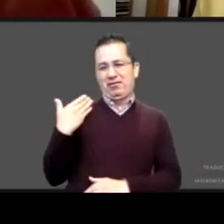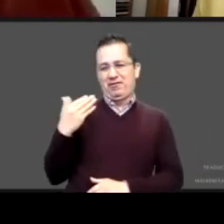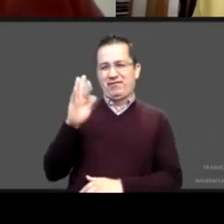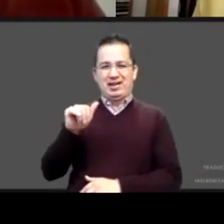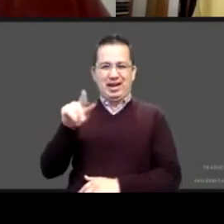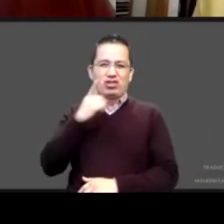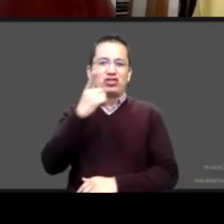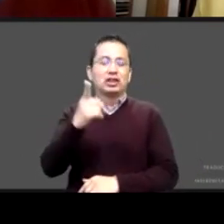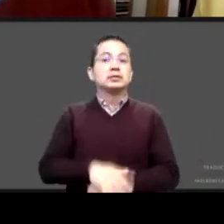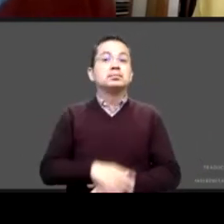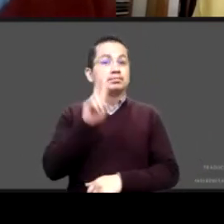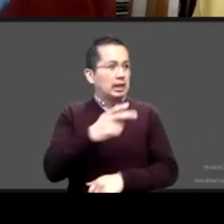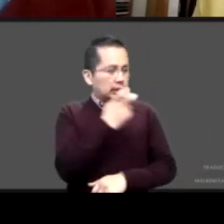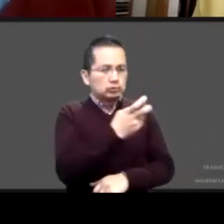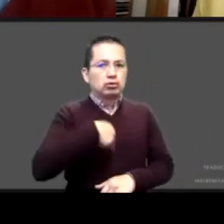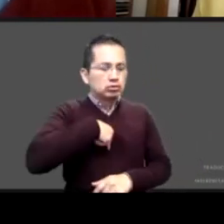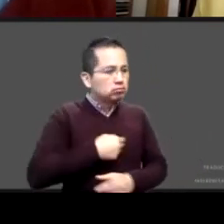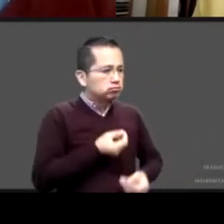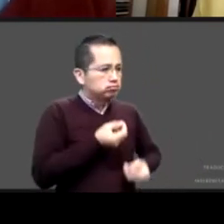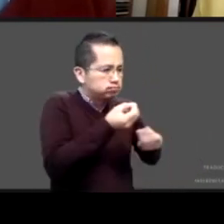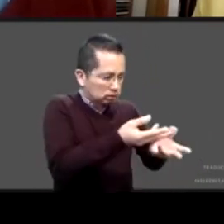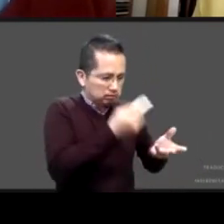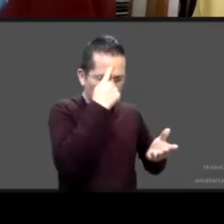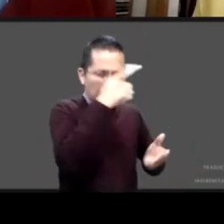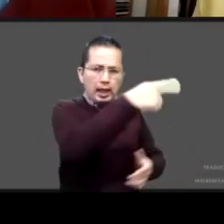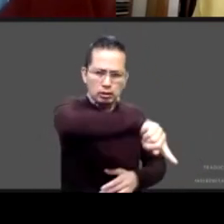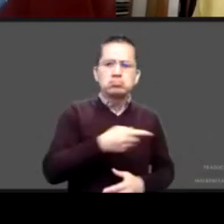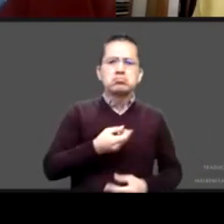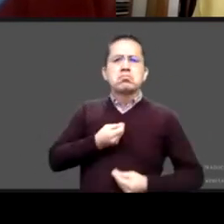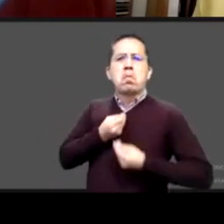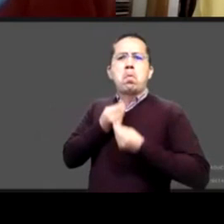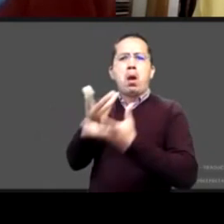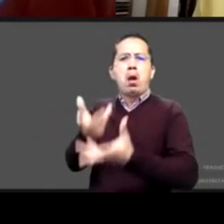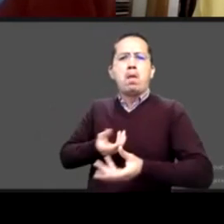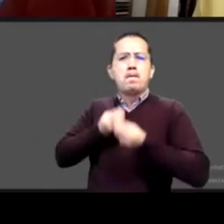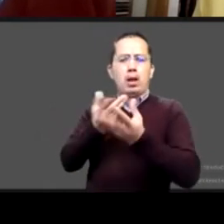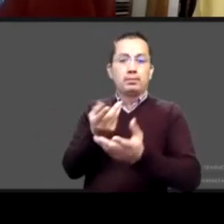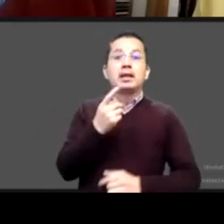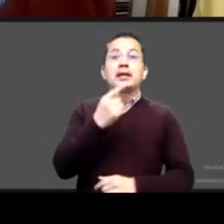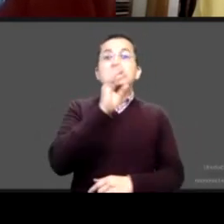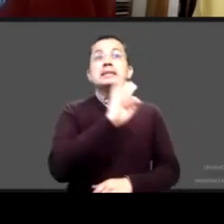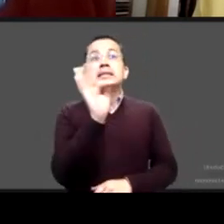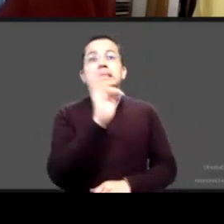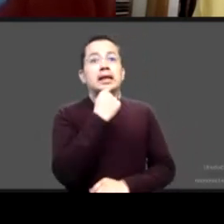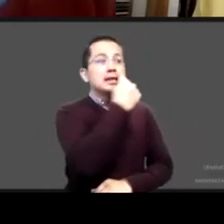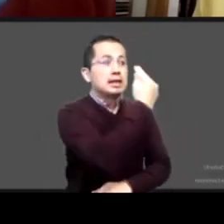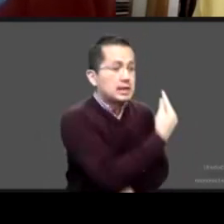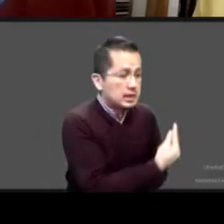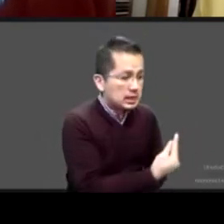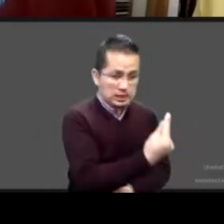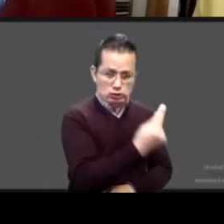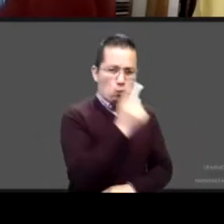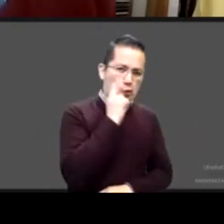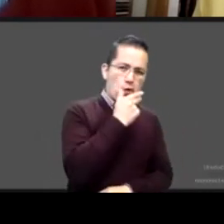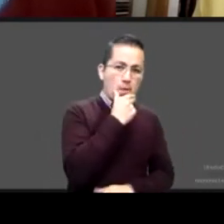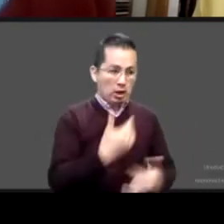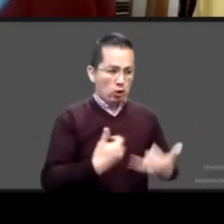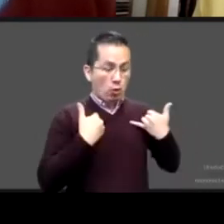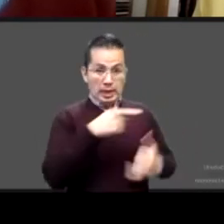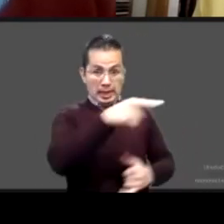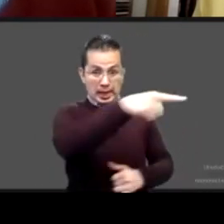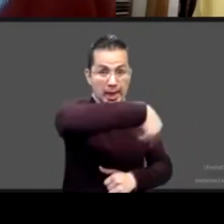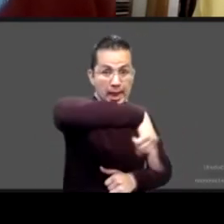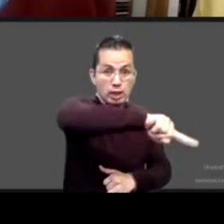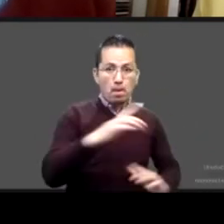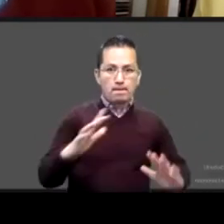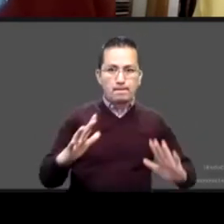señal de nuestros niños, niñas y adolescentes. Un niño, niña, adolescente que participa es un niño informado, es un